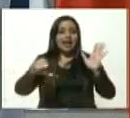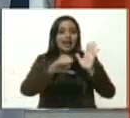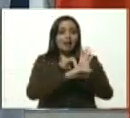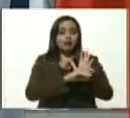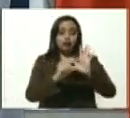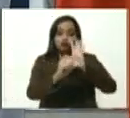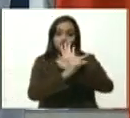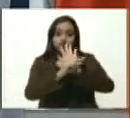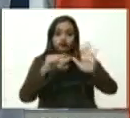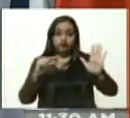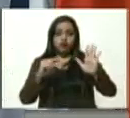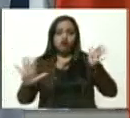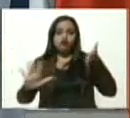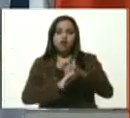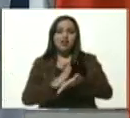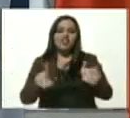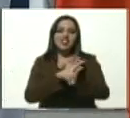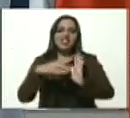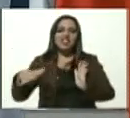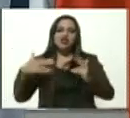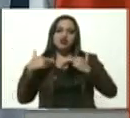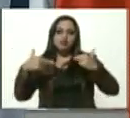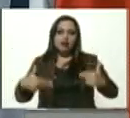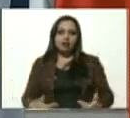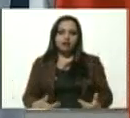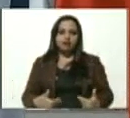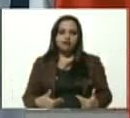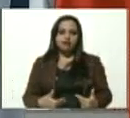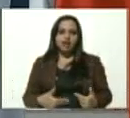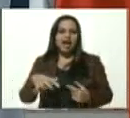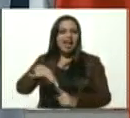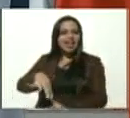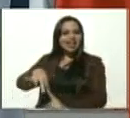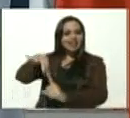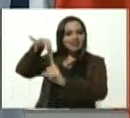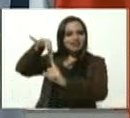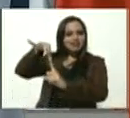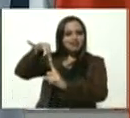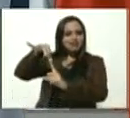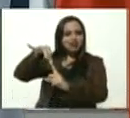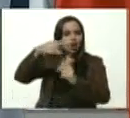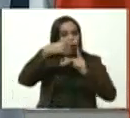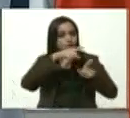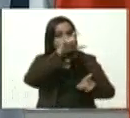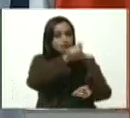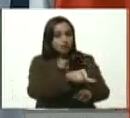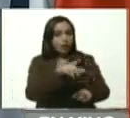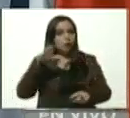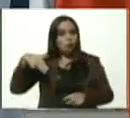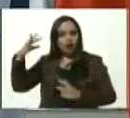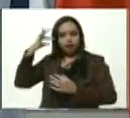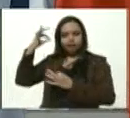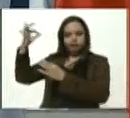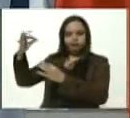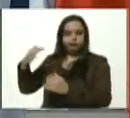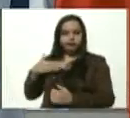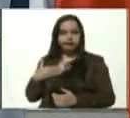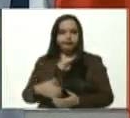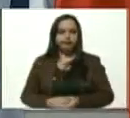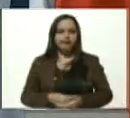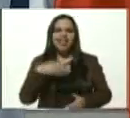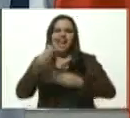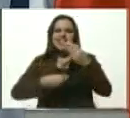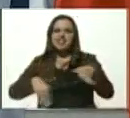de derechos humanos a elegir y ser elegido, es decir, a ejercer el derecho